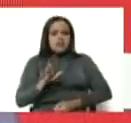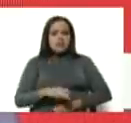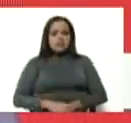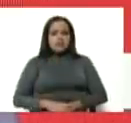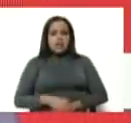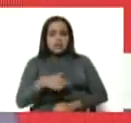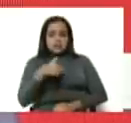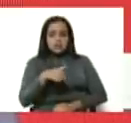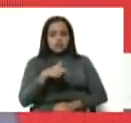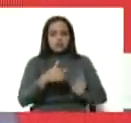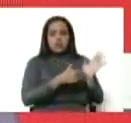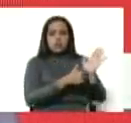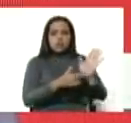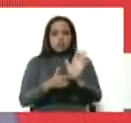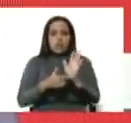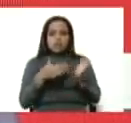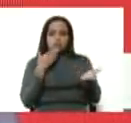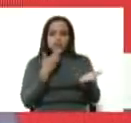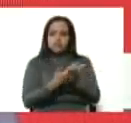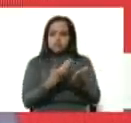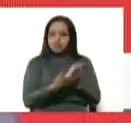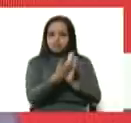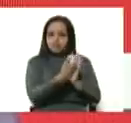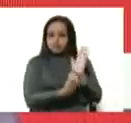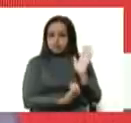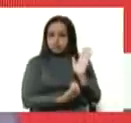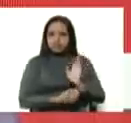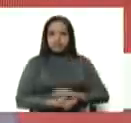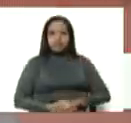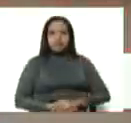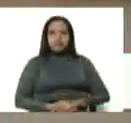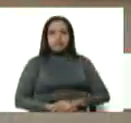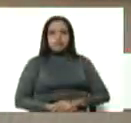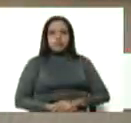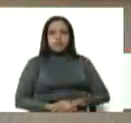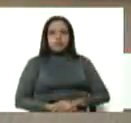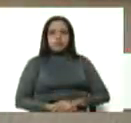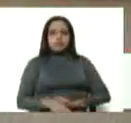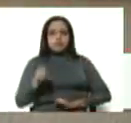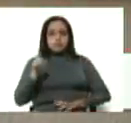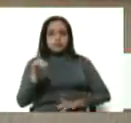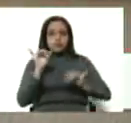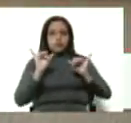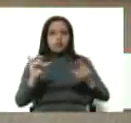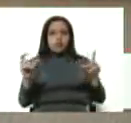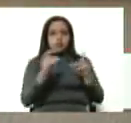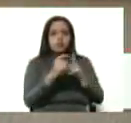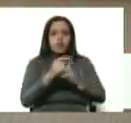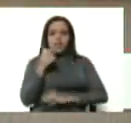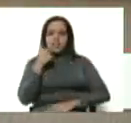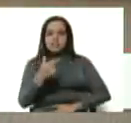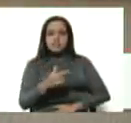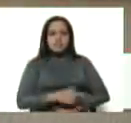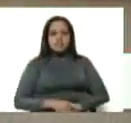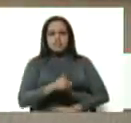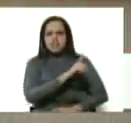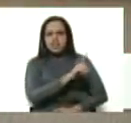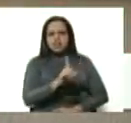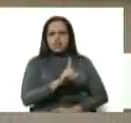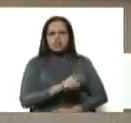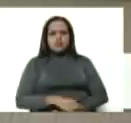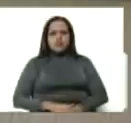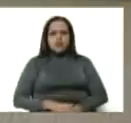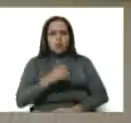evidencias suficientes donde él, con su propia palabra, confesaba que él no era ningún